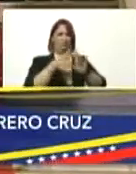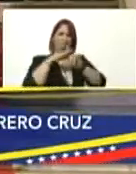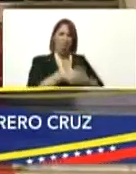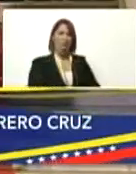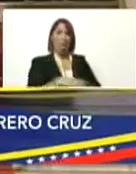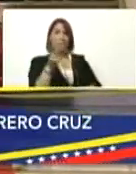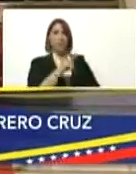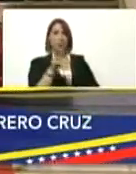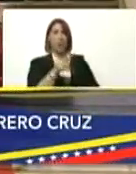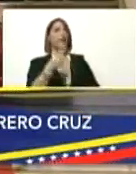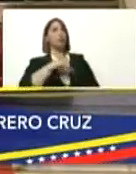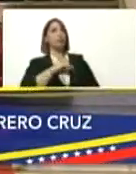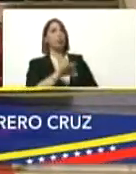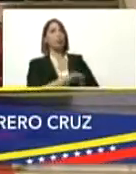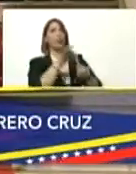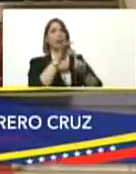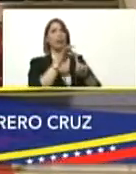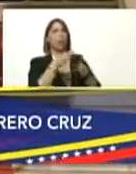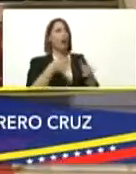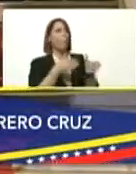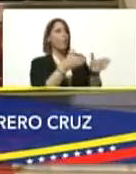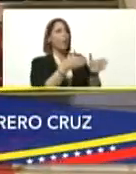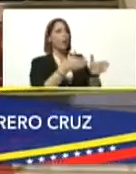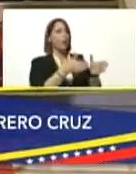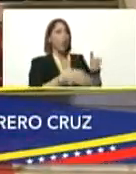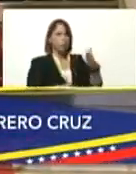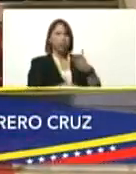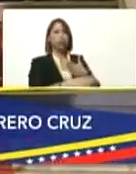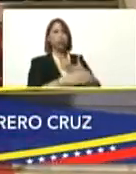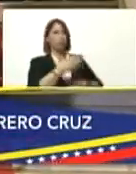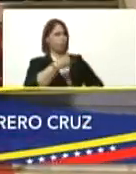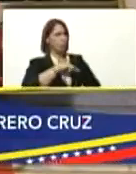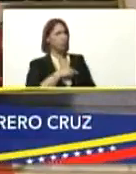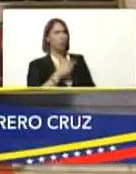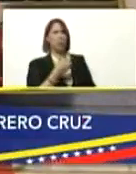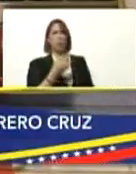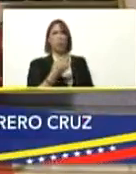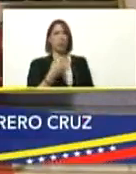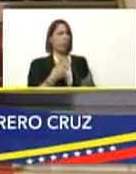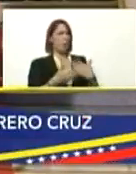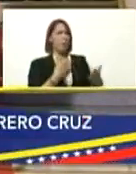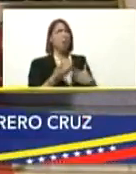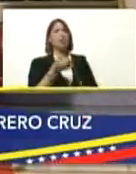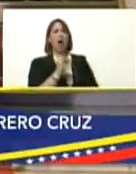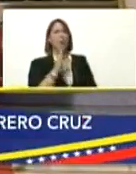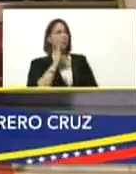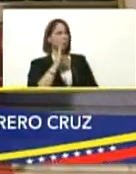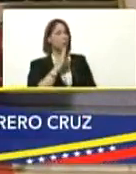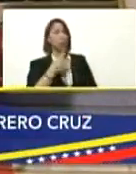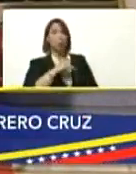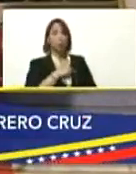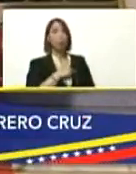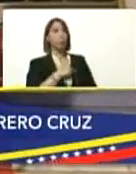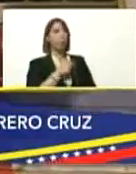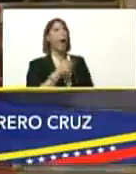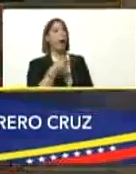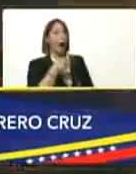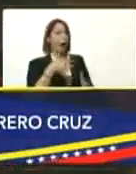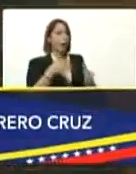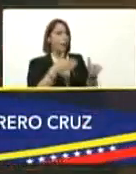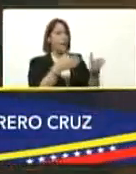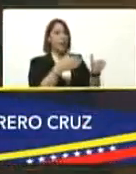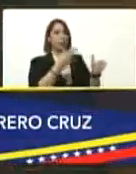cogido el camino recto, que podrá estar lleno de piedras, de espinas, pero es el camino que vamos a ir rompiendo todos esos